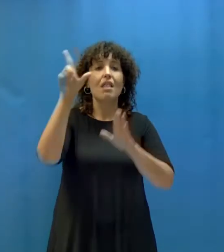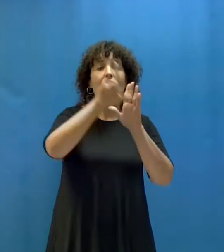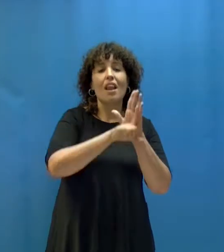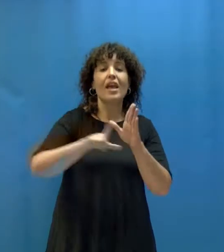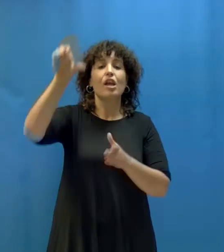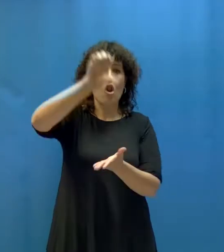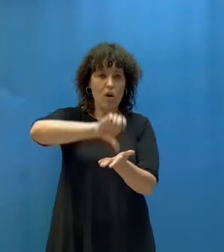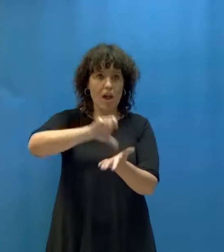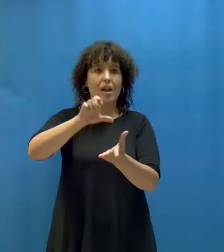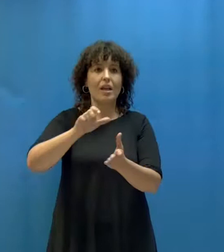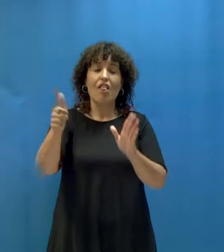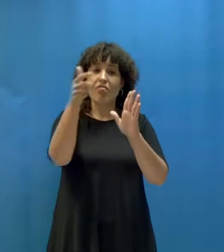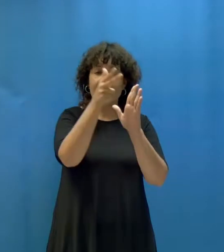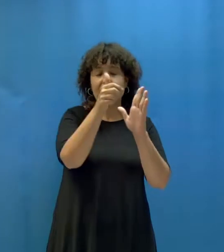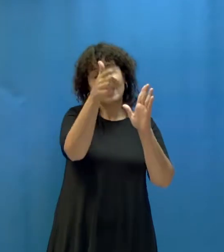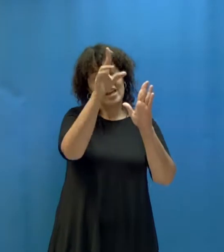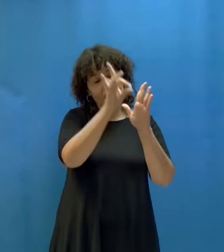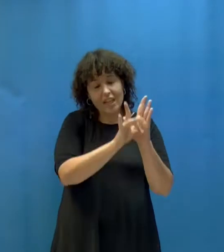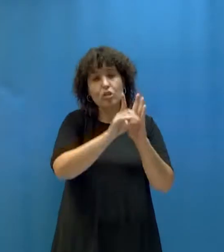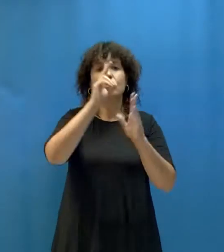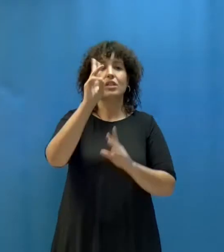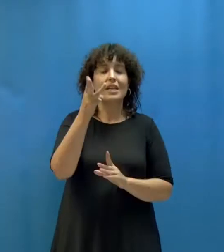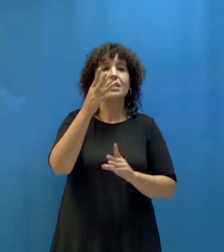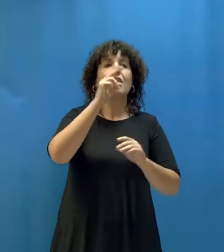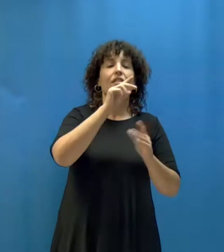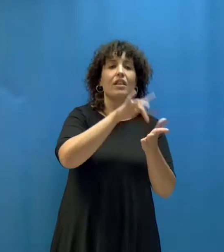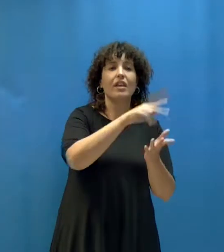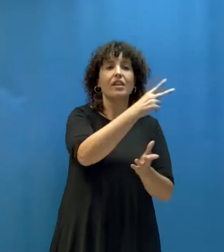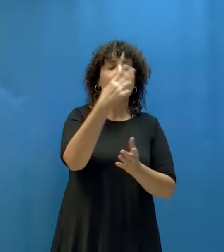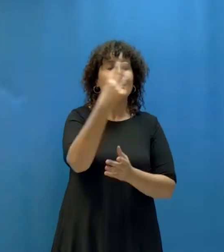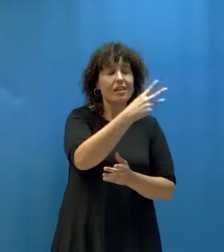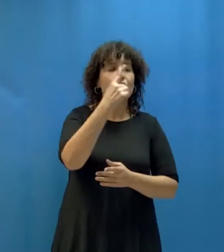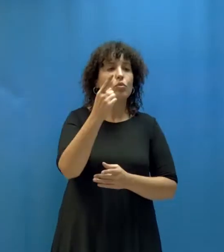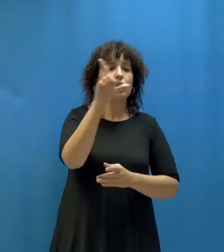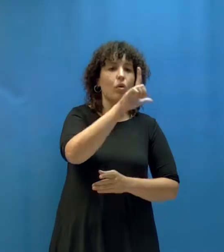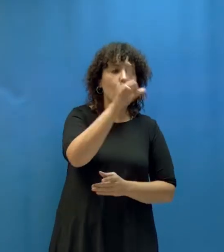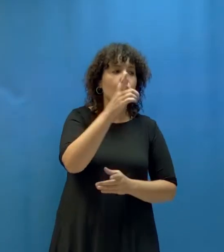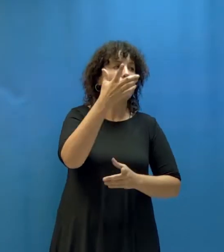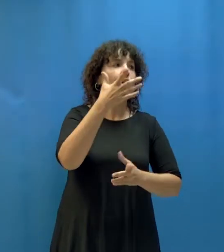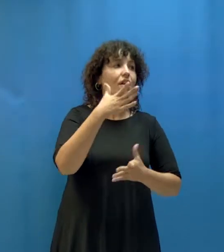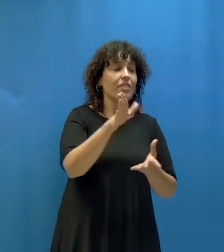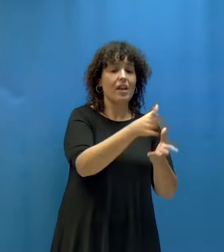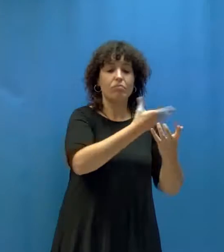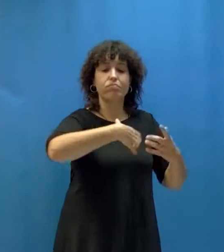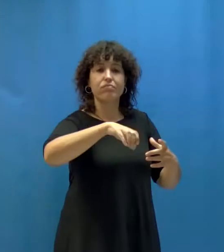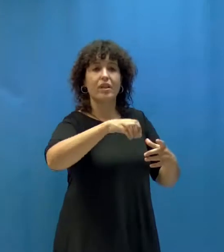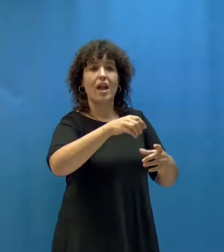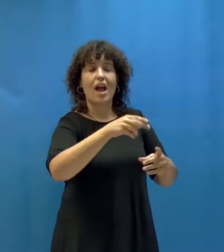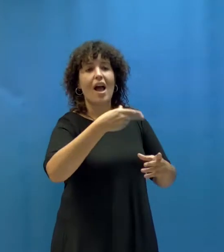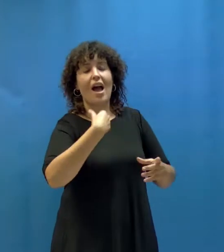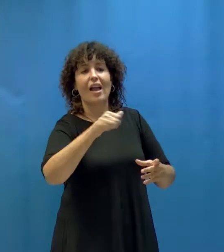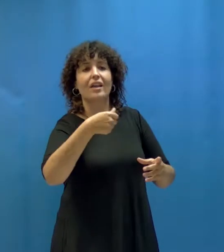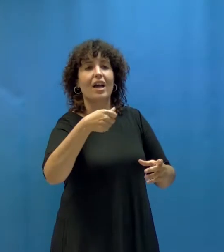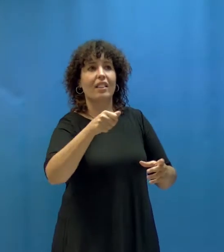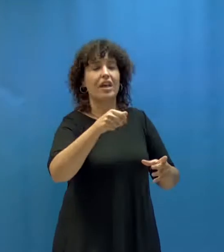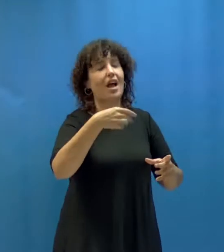de cuenta de tres decretos, uno de fecha 31 de julio, que deja sin efecto la sustitución temporal del teniente alcalde don Enric Porcar los días 31 de